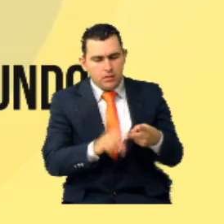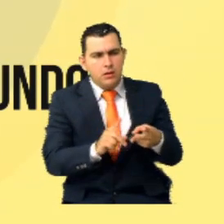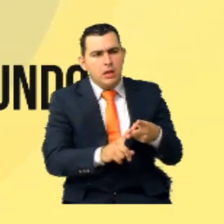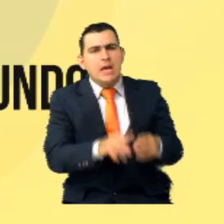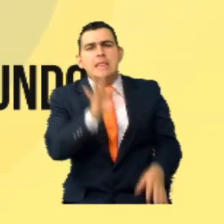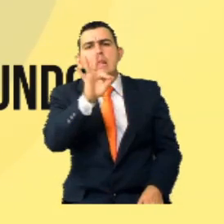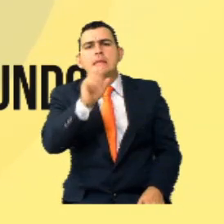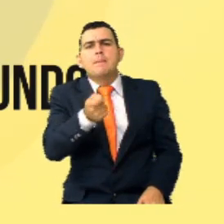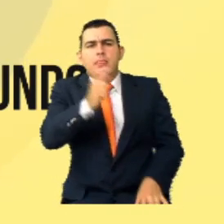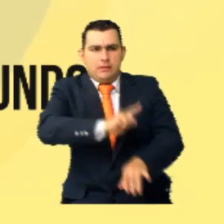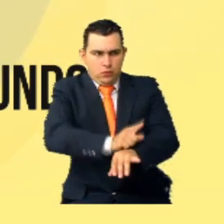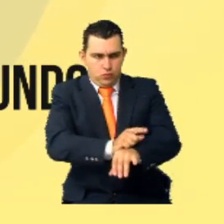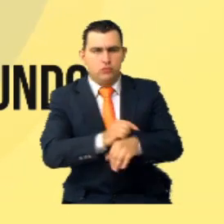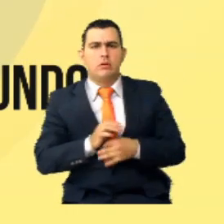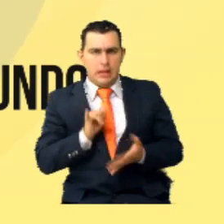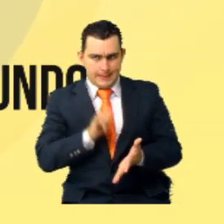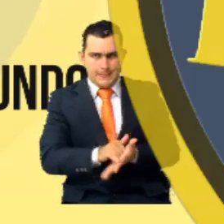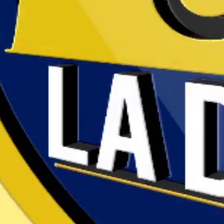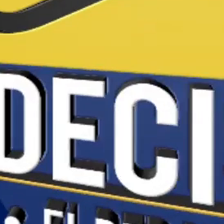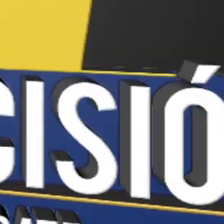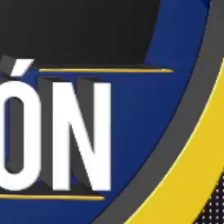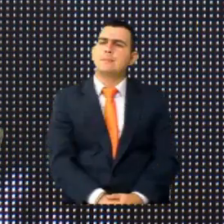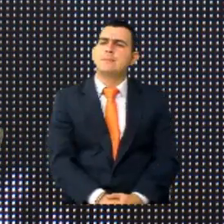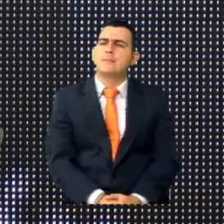30 segundos.